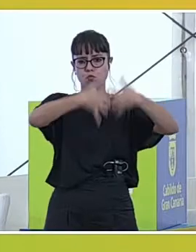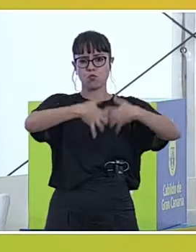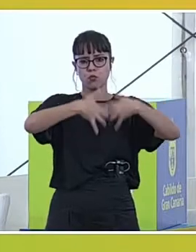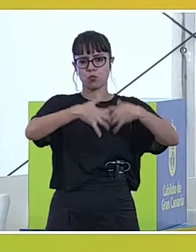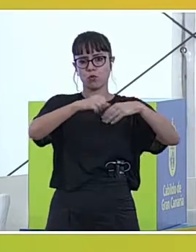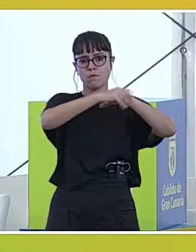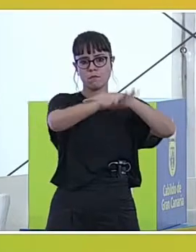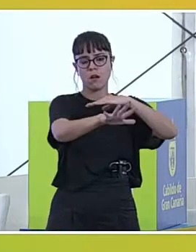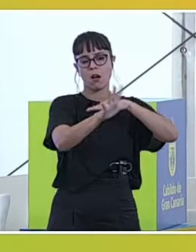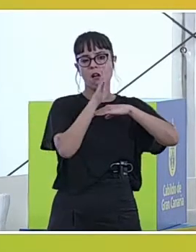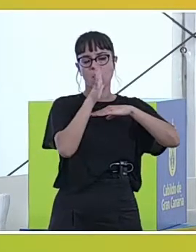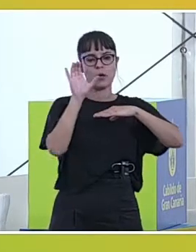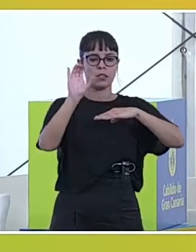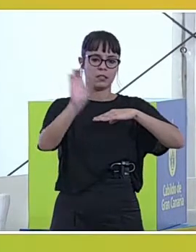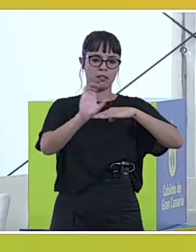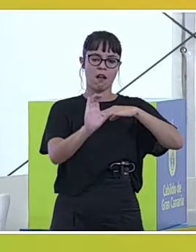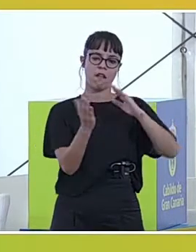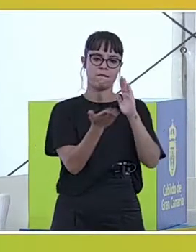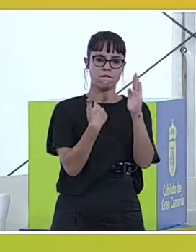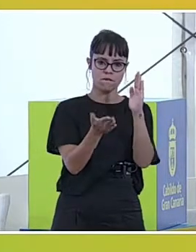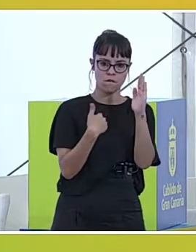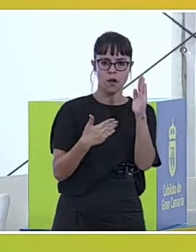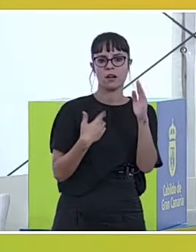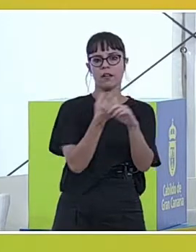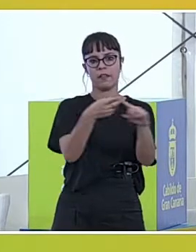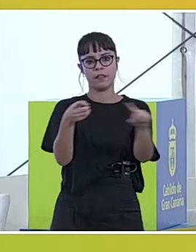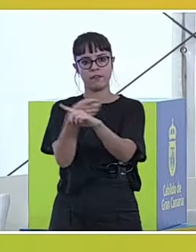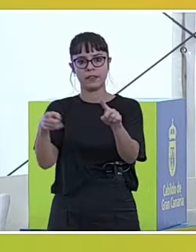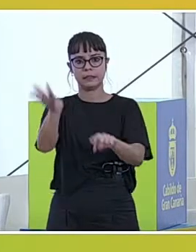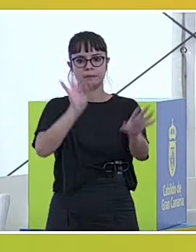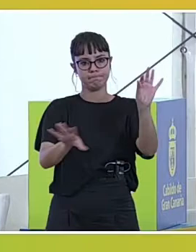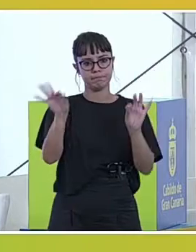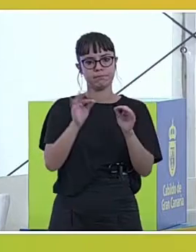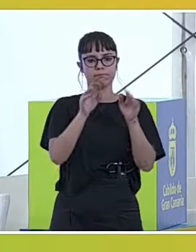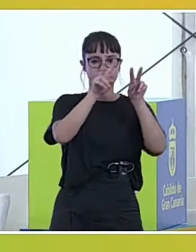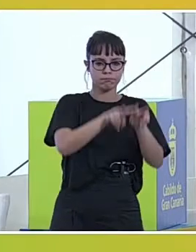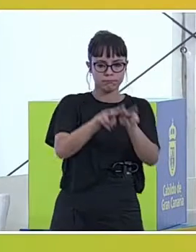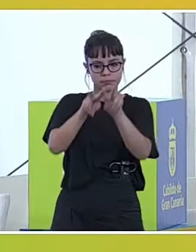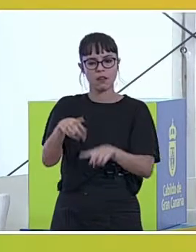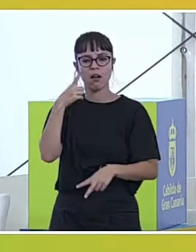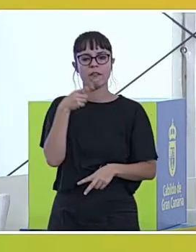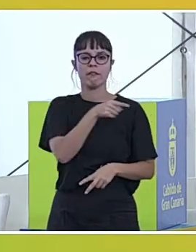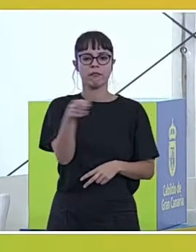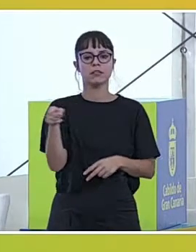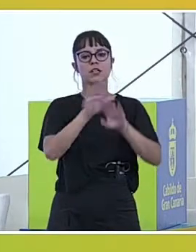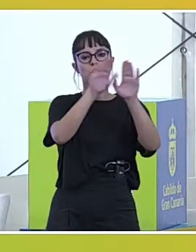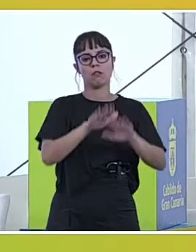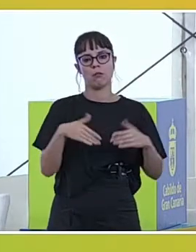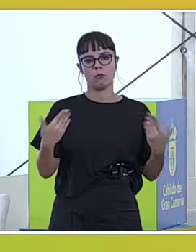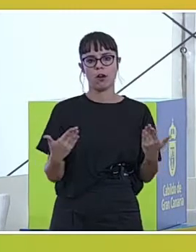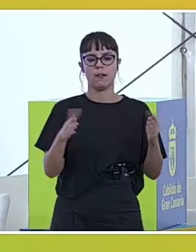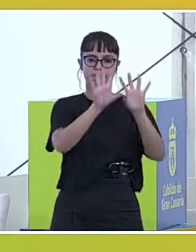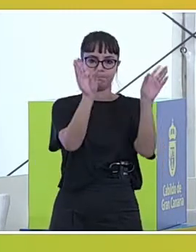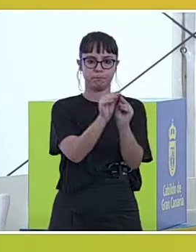nosotros luego qué se obtiene de cada una de ellas y poder complementarlo. Para ello realizamos